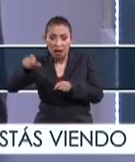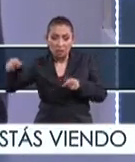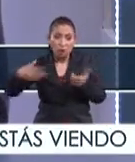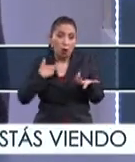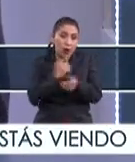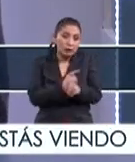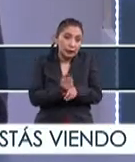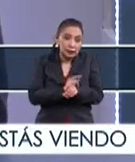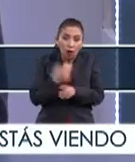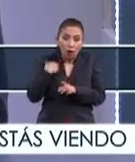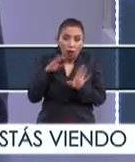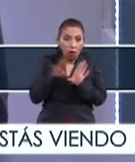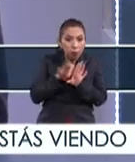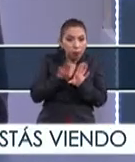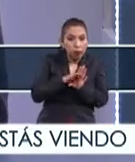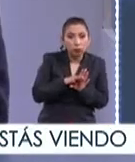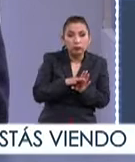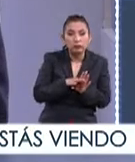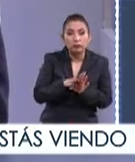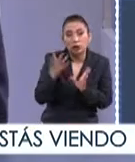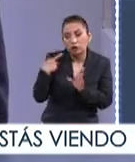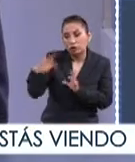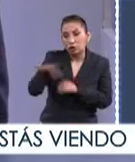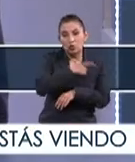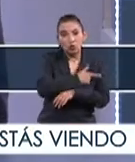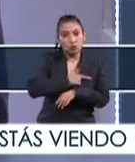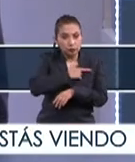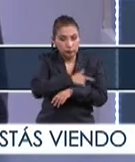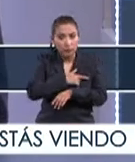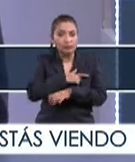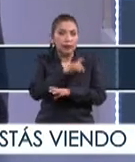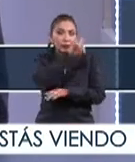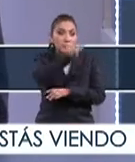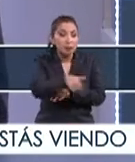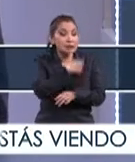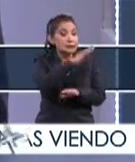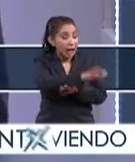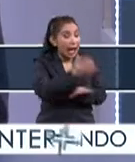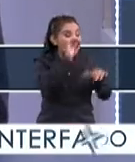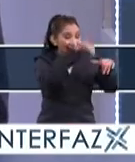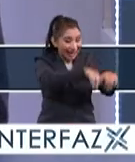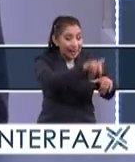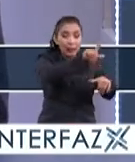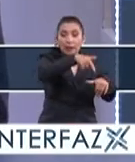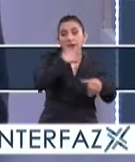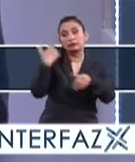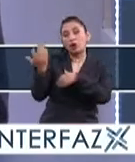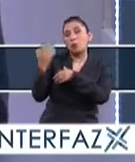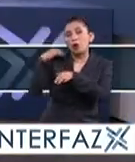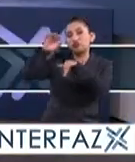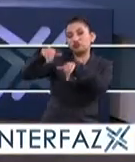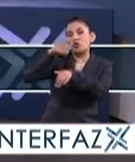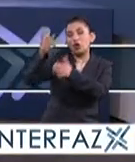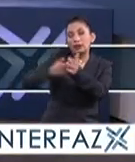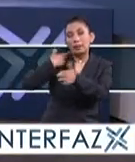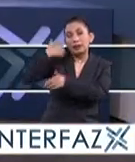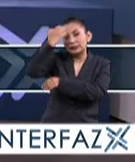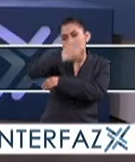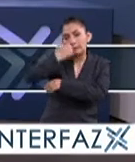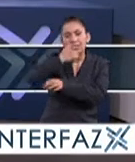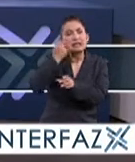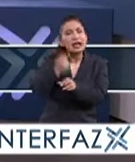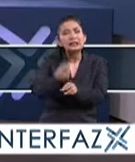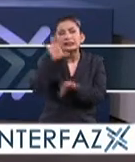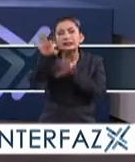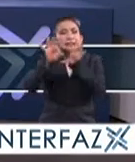alguna licenciatura que sea como de su gusto y que posteriormente participen con nosotros. ¿En qué consiste muy rápidamente